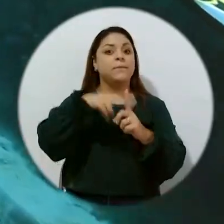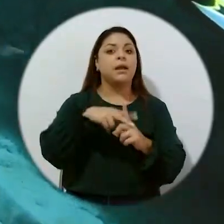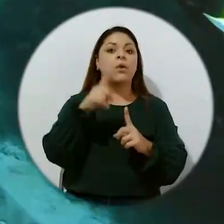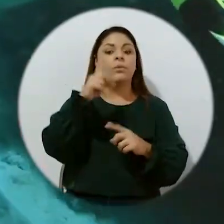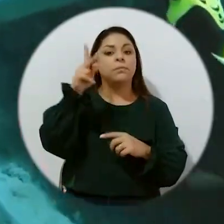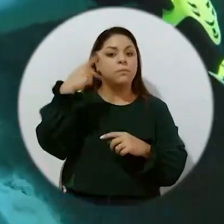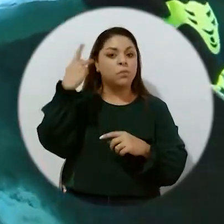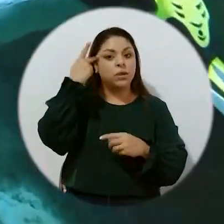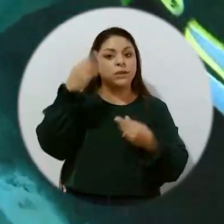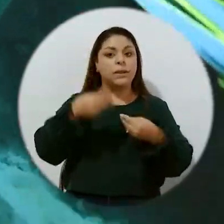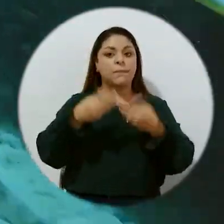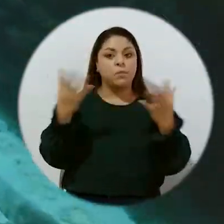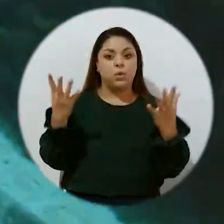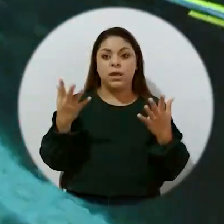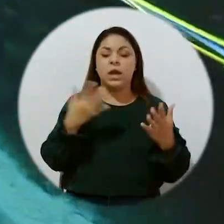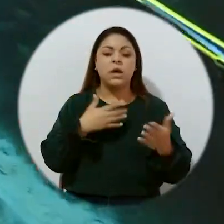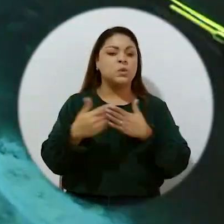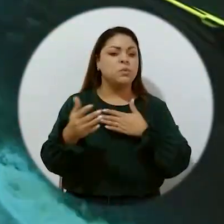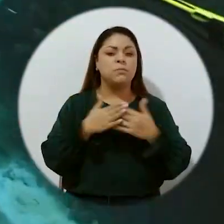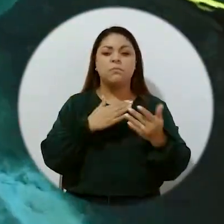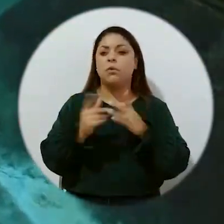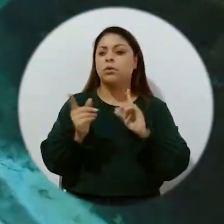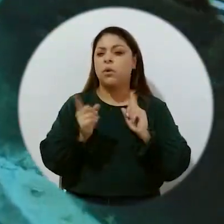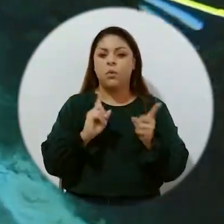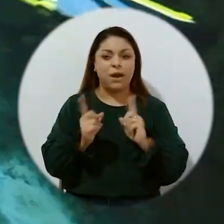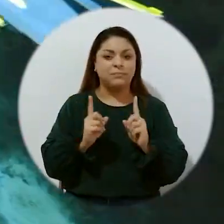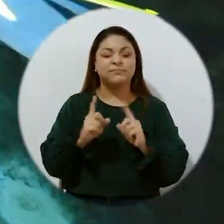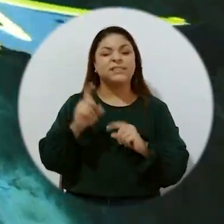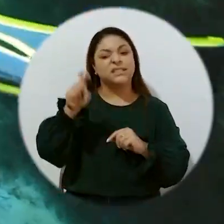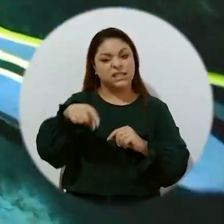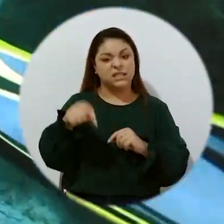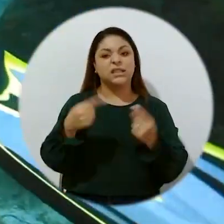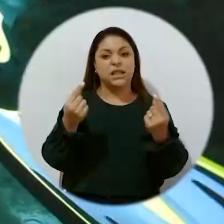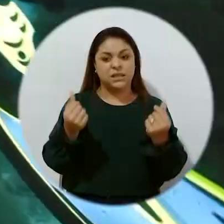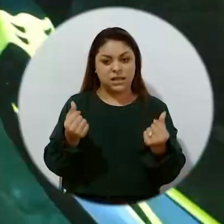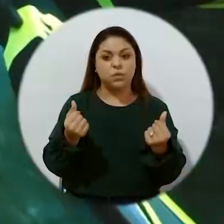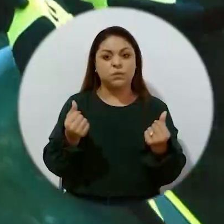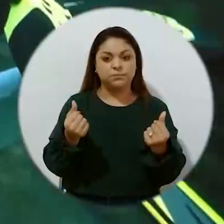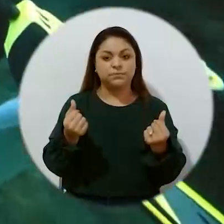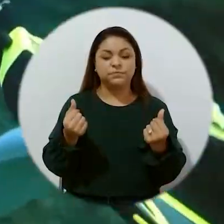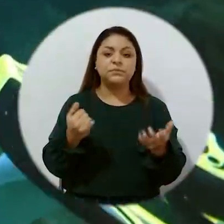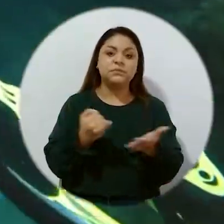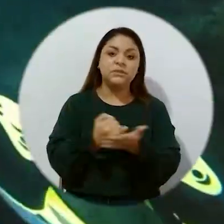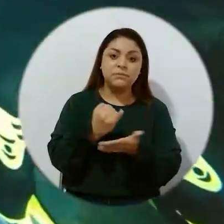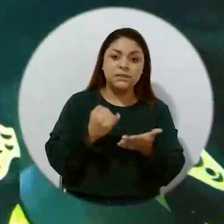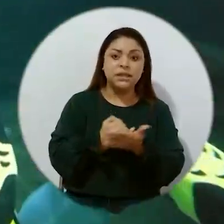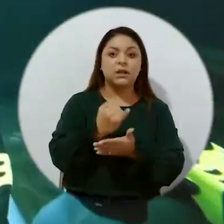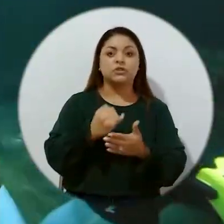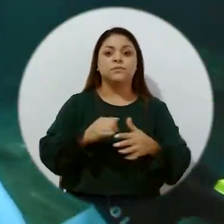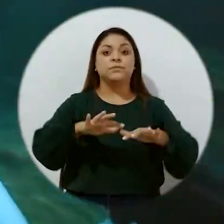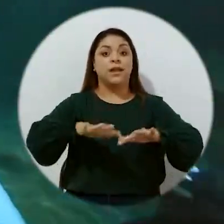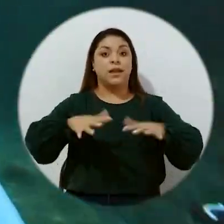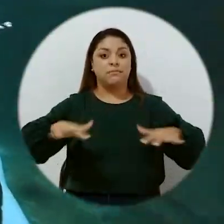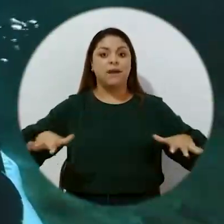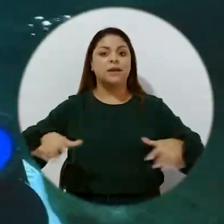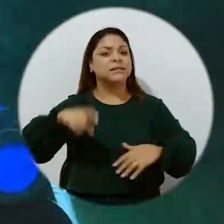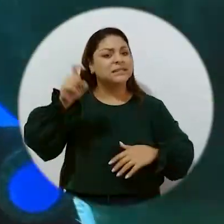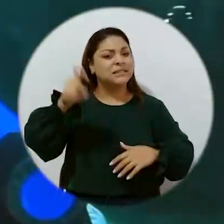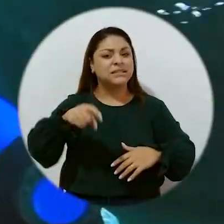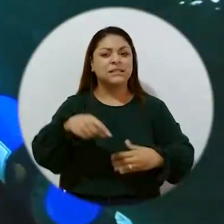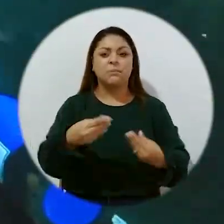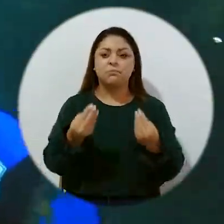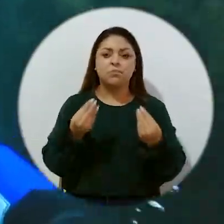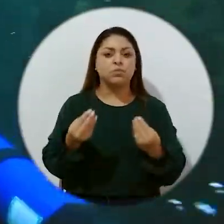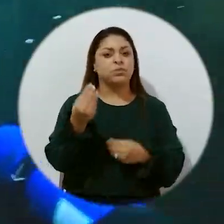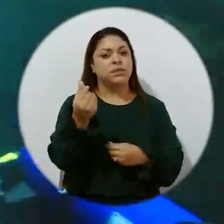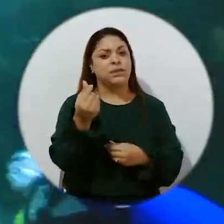Implementar una política pública, independientemente de la que sea, requiere dinero. La investigación en el mar requiere mucho